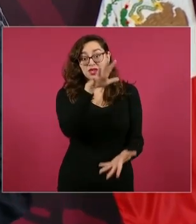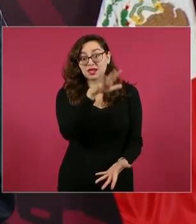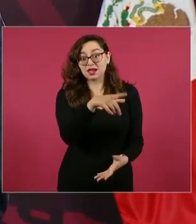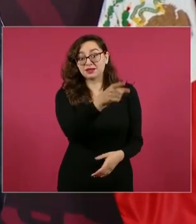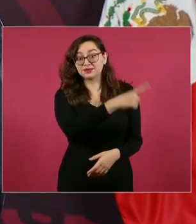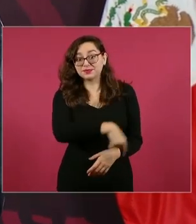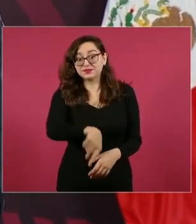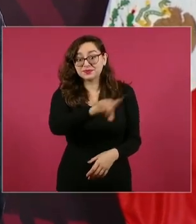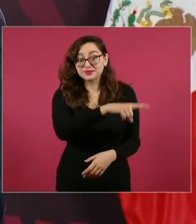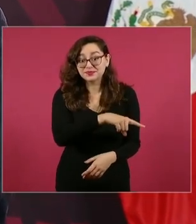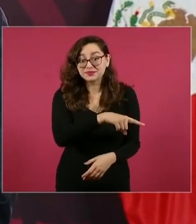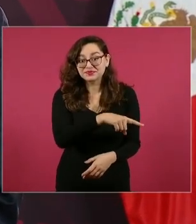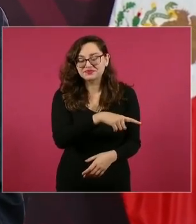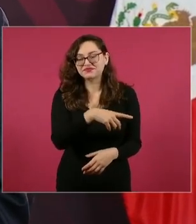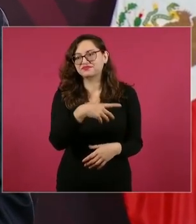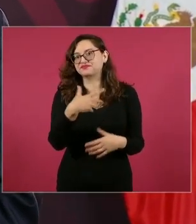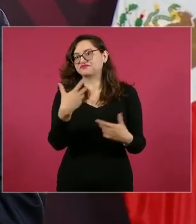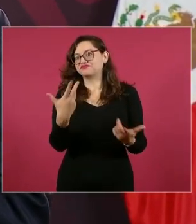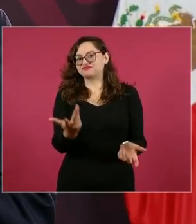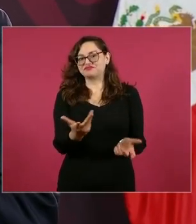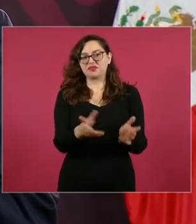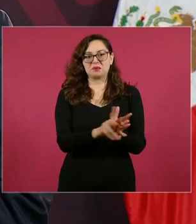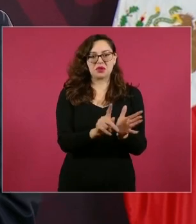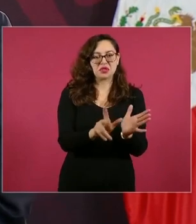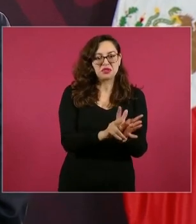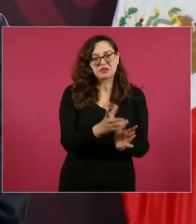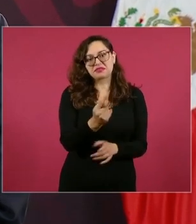información sobre todo los